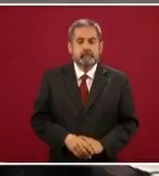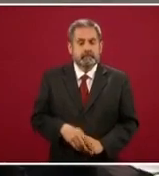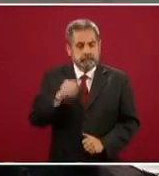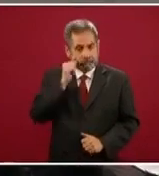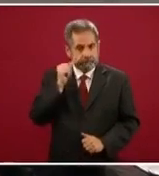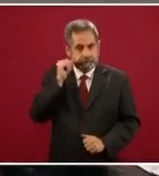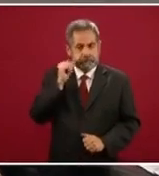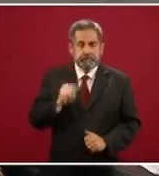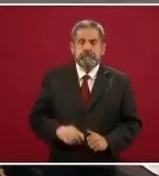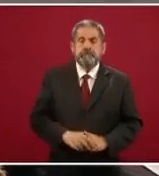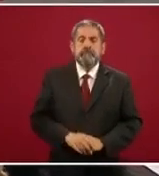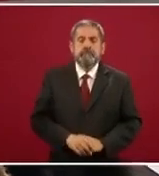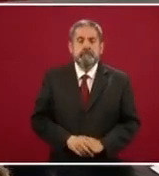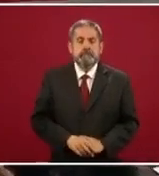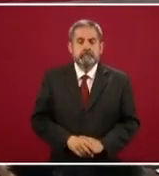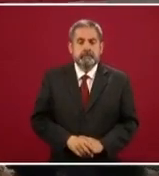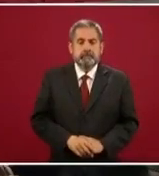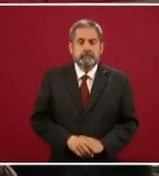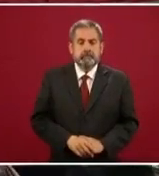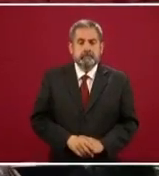ayer.